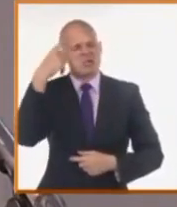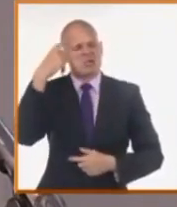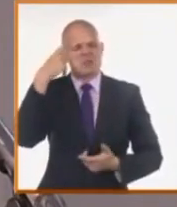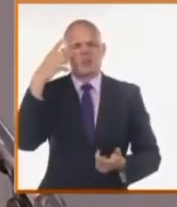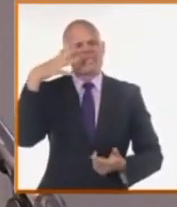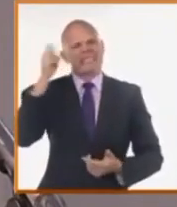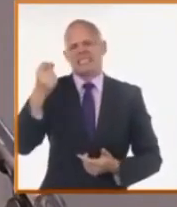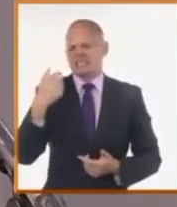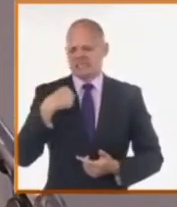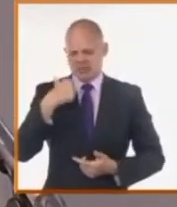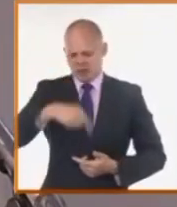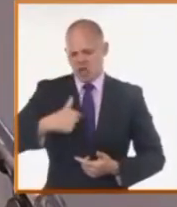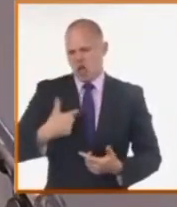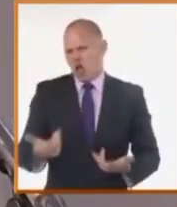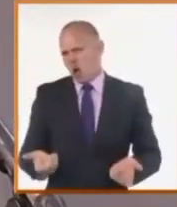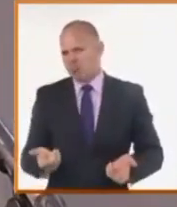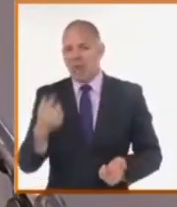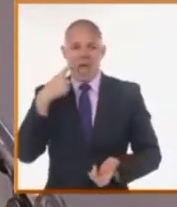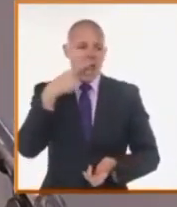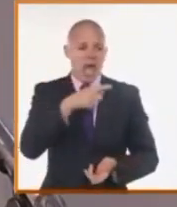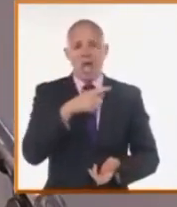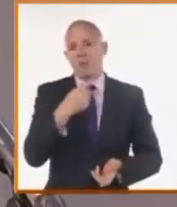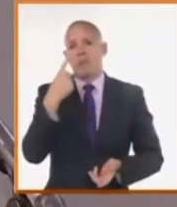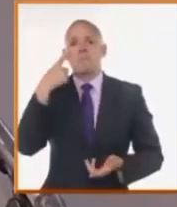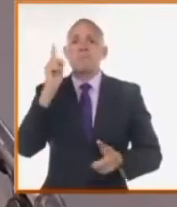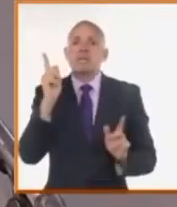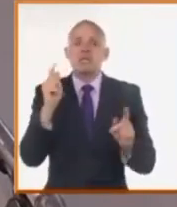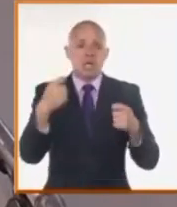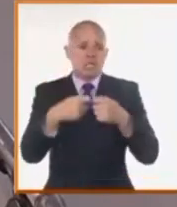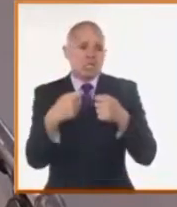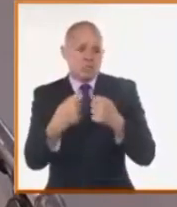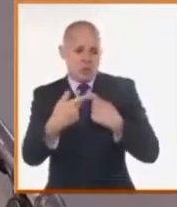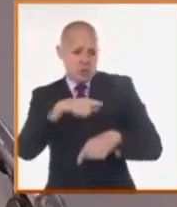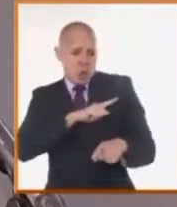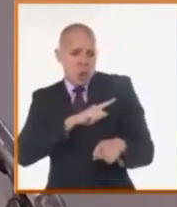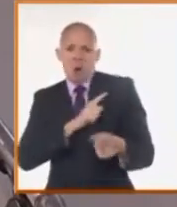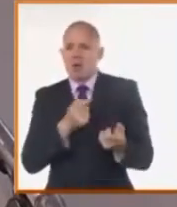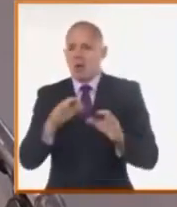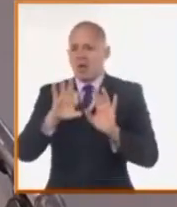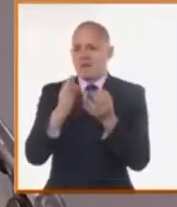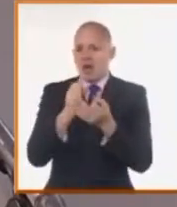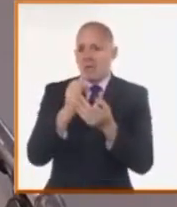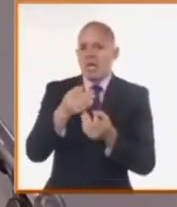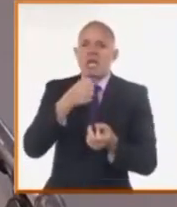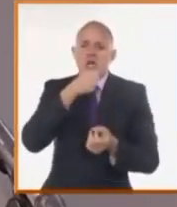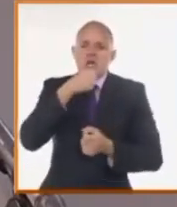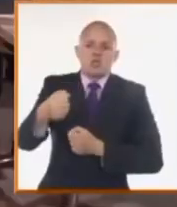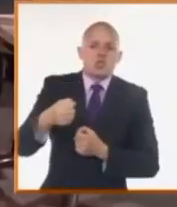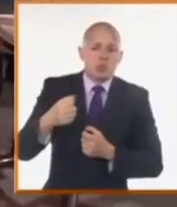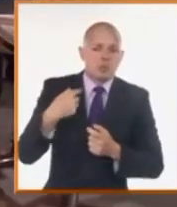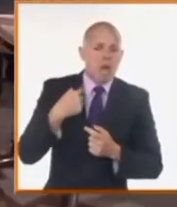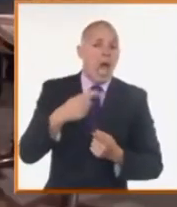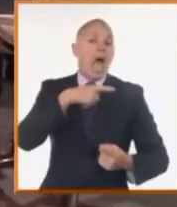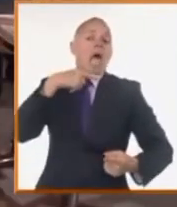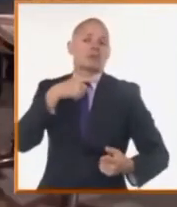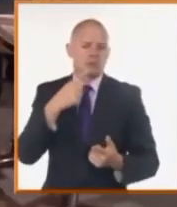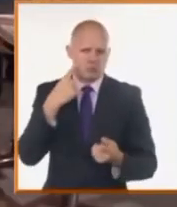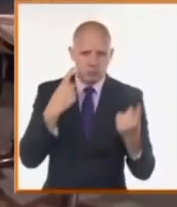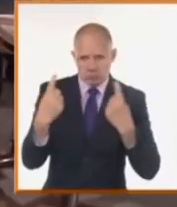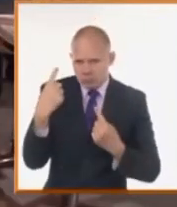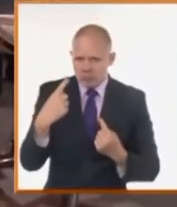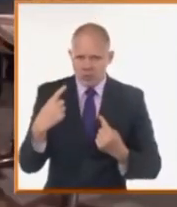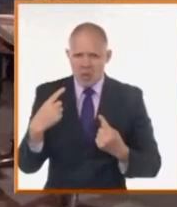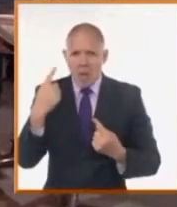revolucionarios acuden al laufer después de haber hecho presiones amenazas a nuestras familias ir a la puerta de nuestras casas a nosotros no nos da